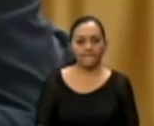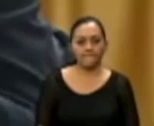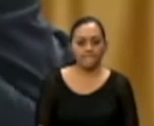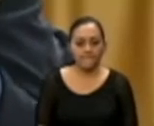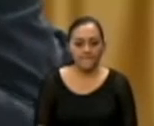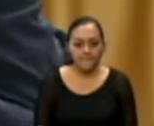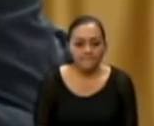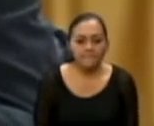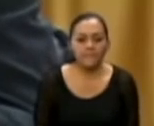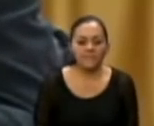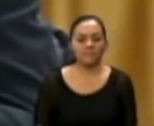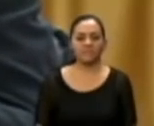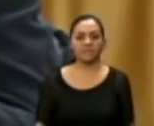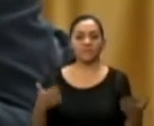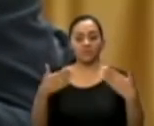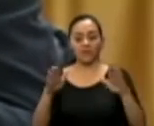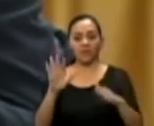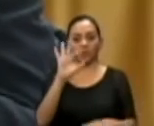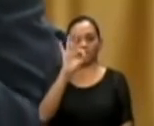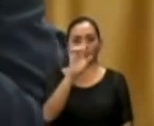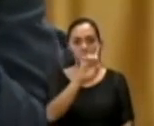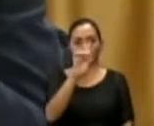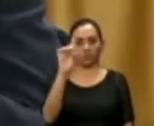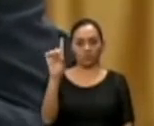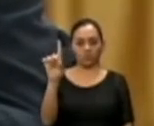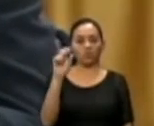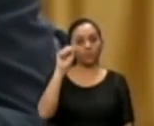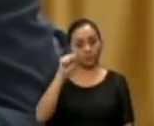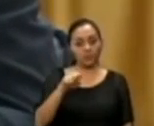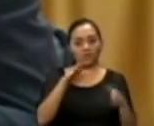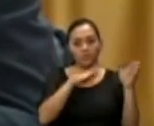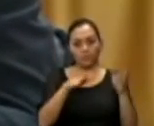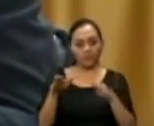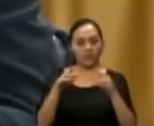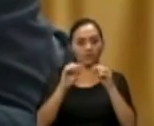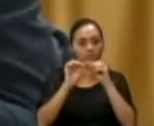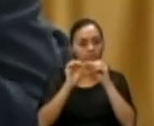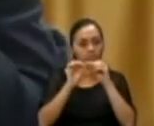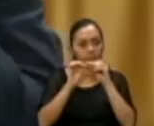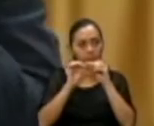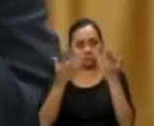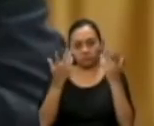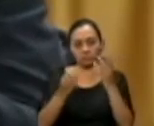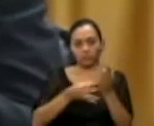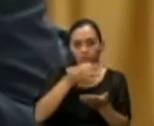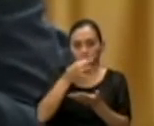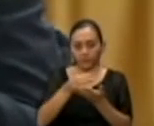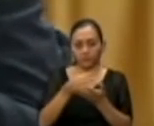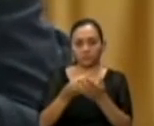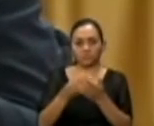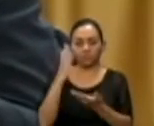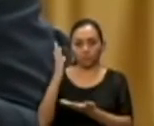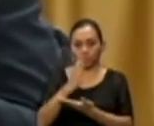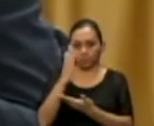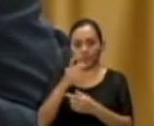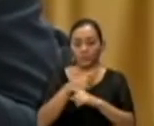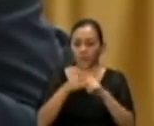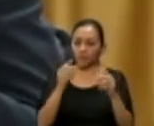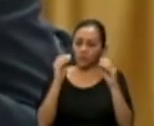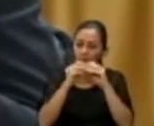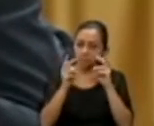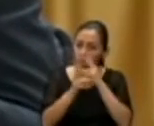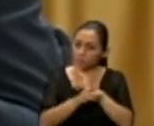tenemos el eco 911 y tenemos los planes de contingencia para el cotopaxi tungurahua etcétera ahora cuidado cuidado